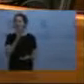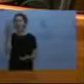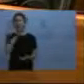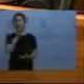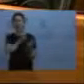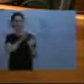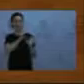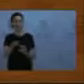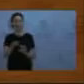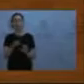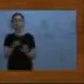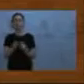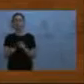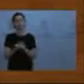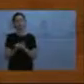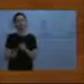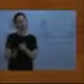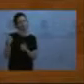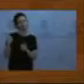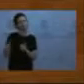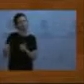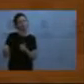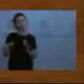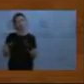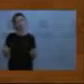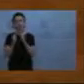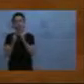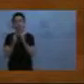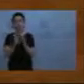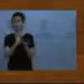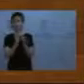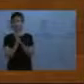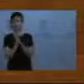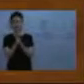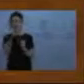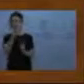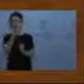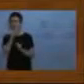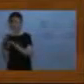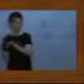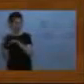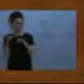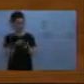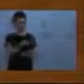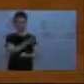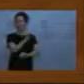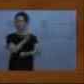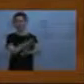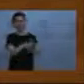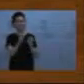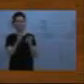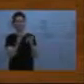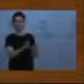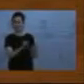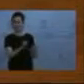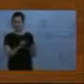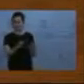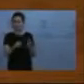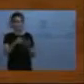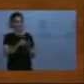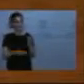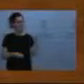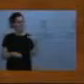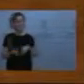conozco casos cercanos, se está extendiendo del colegio al club deportivo. Y no hay medidas, no se puede hacer nada. Y los